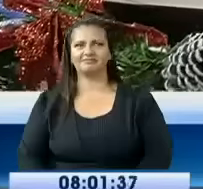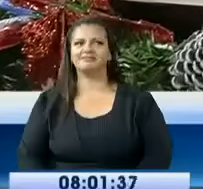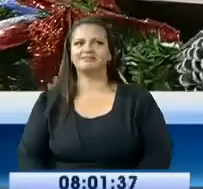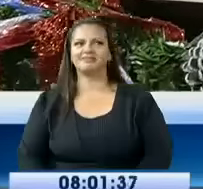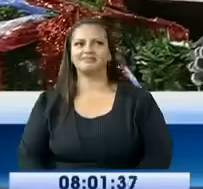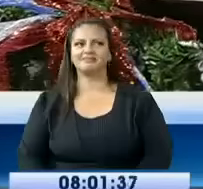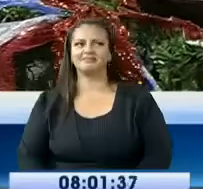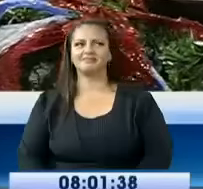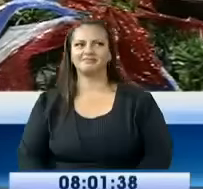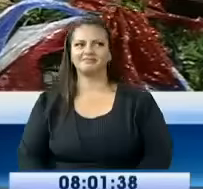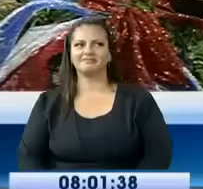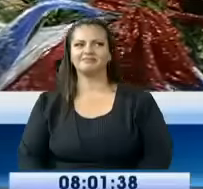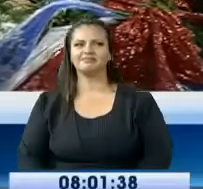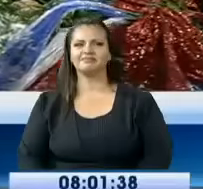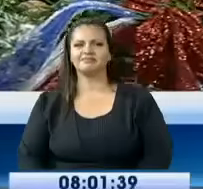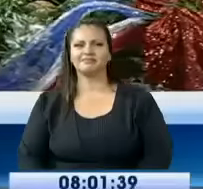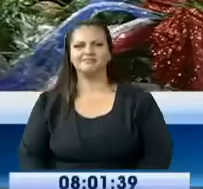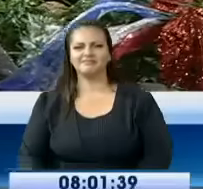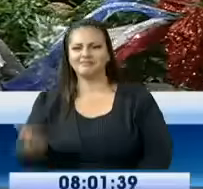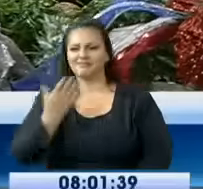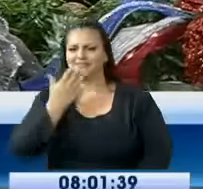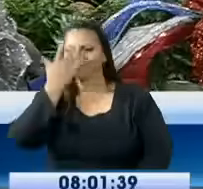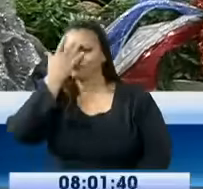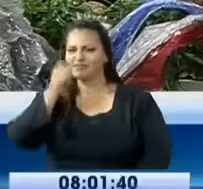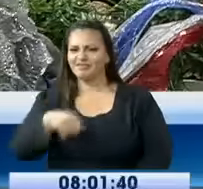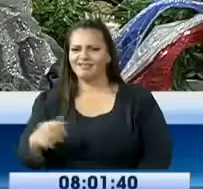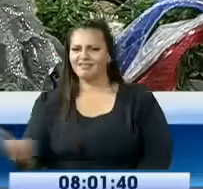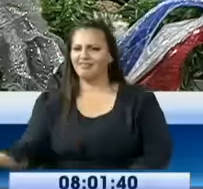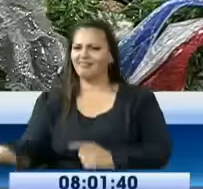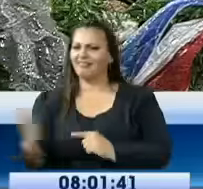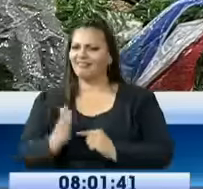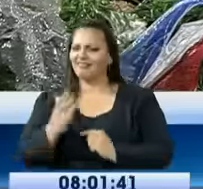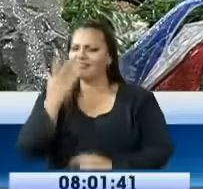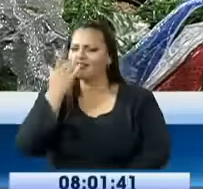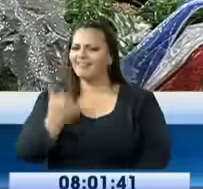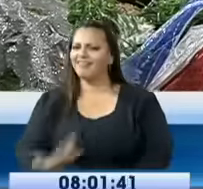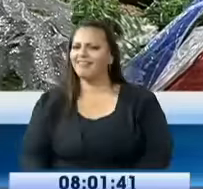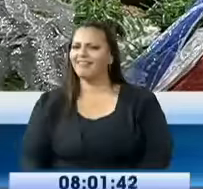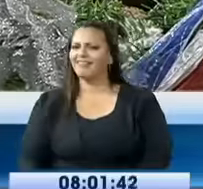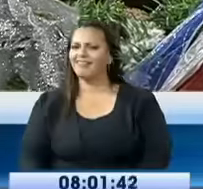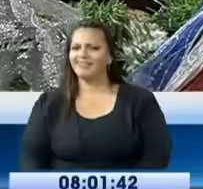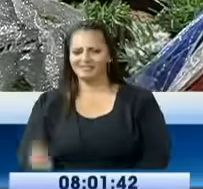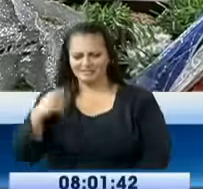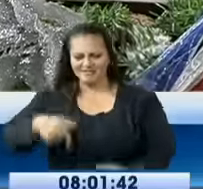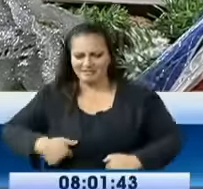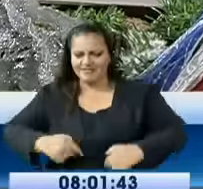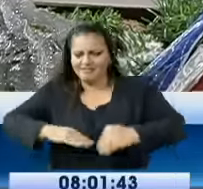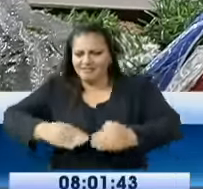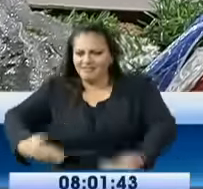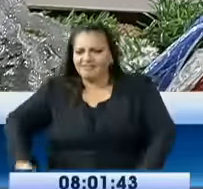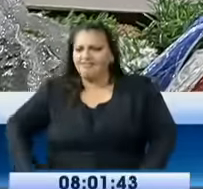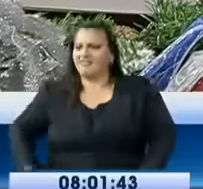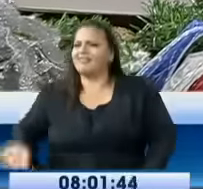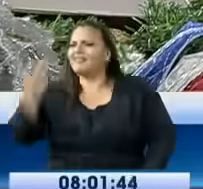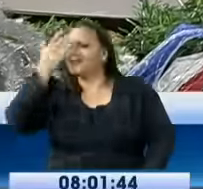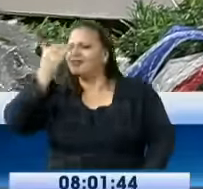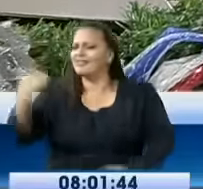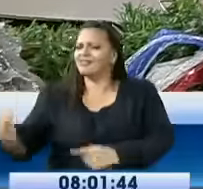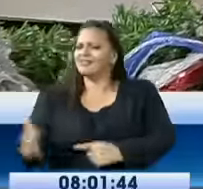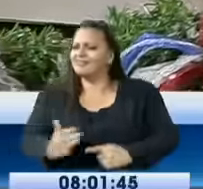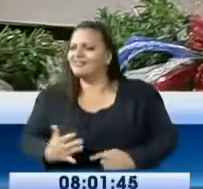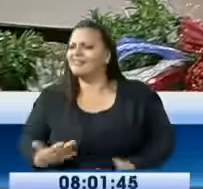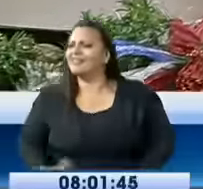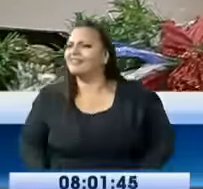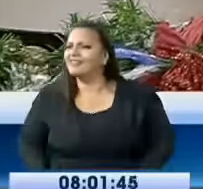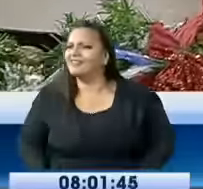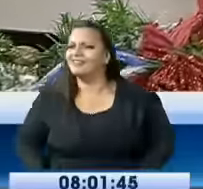Claro, se permite el bullying. Por ser bullying, por ser bullying. Ahora, por ser viendo, se permite el bullying. Y a una mujer embarazada. Imagínense, es doble bullying. Doble